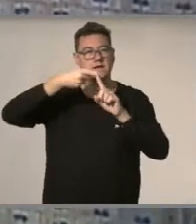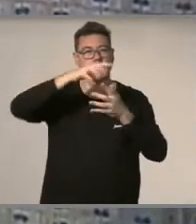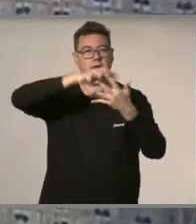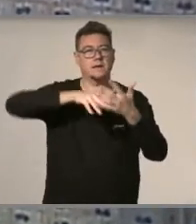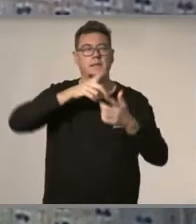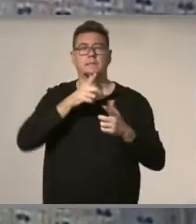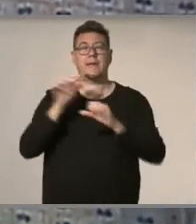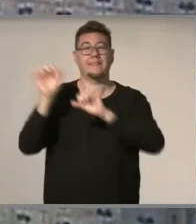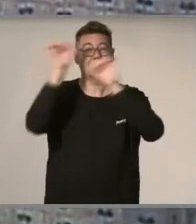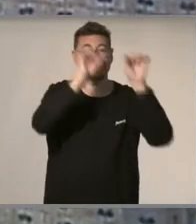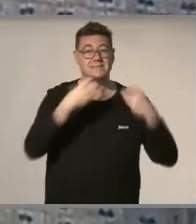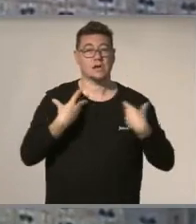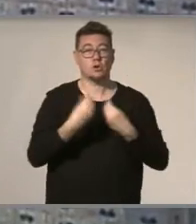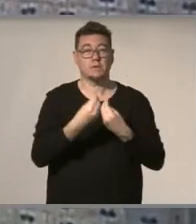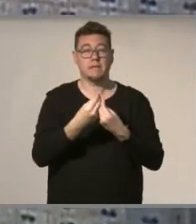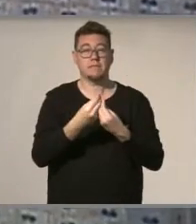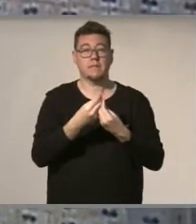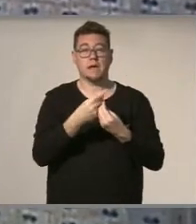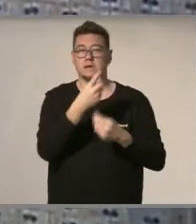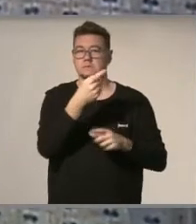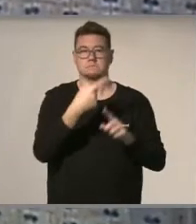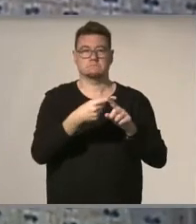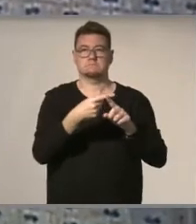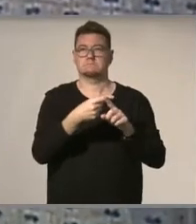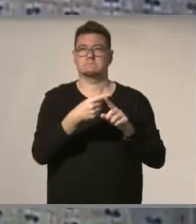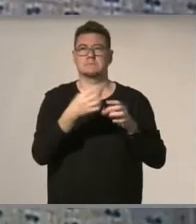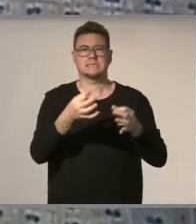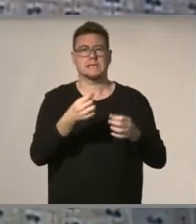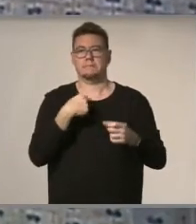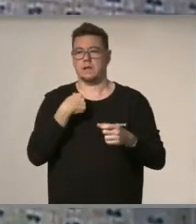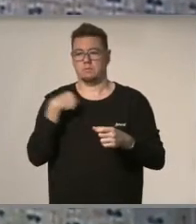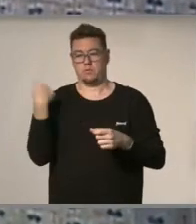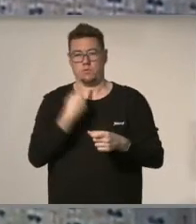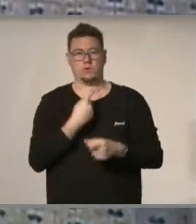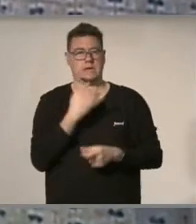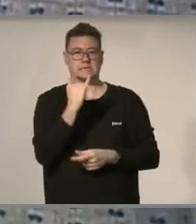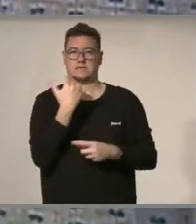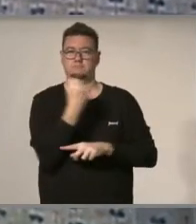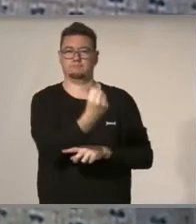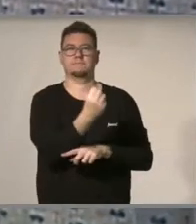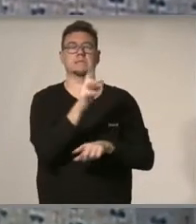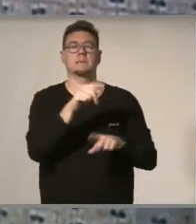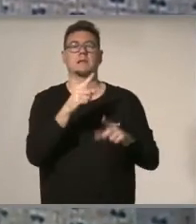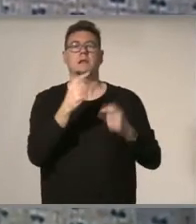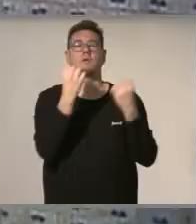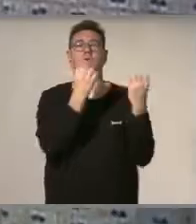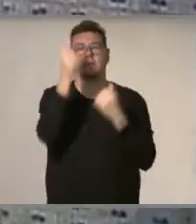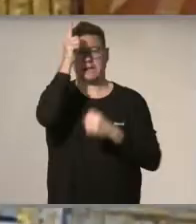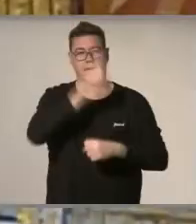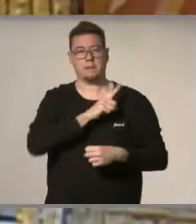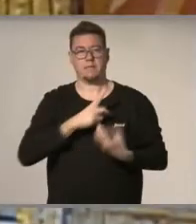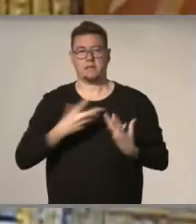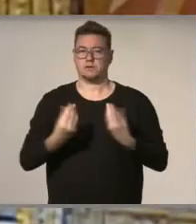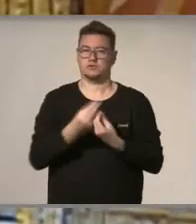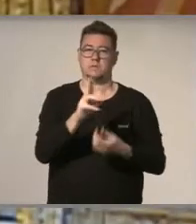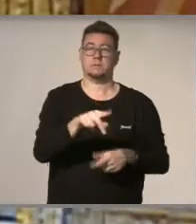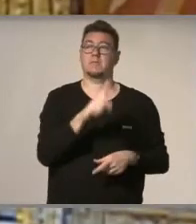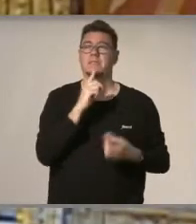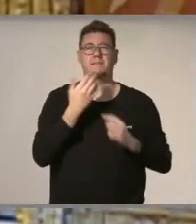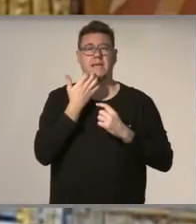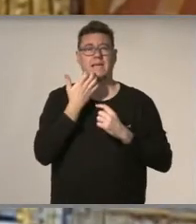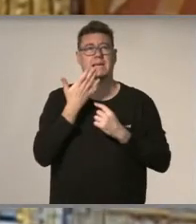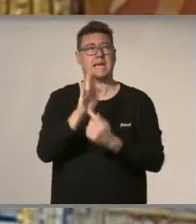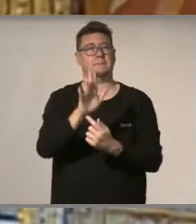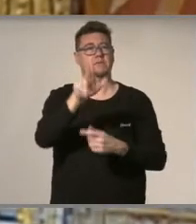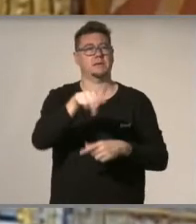de la convivencia es algo en el que siempre nos va a encontrar y siempre va a encontrar a las Fuerzas Armadas. Y tiene que ser un ejemplo